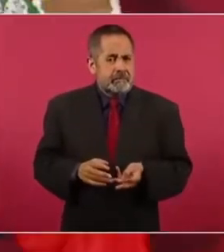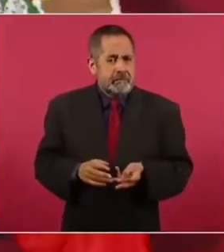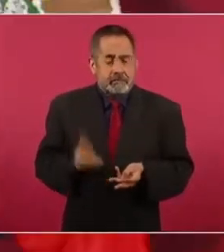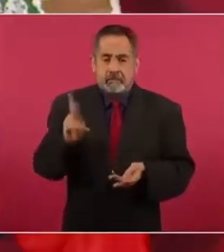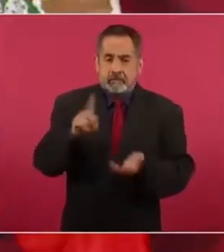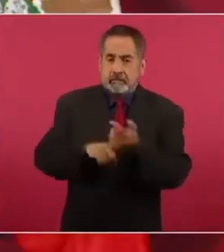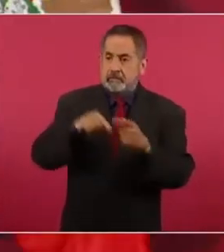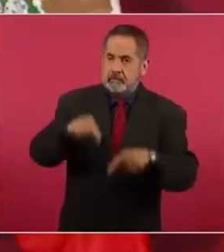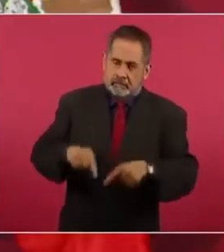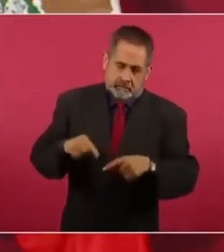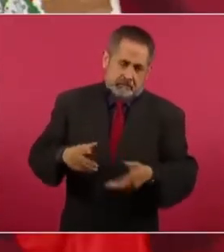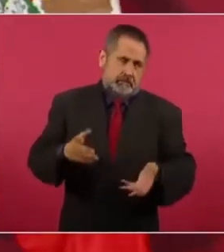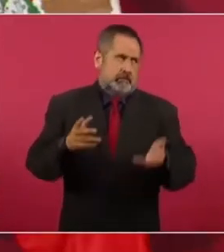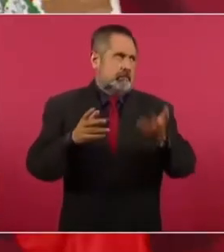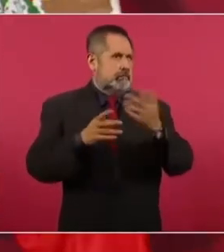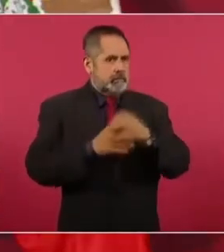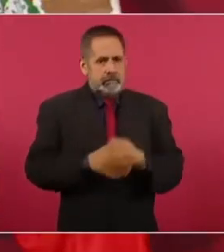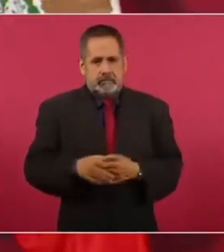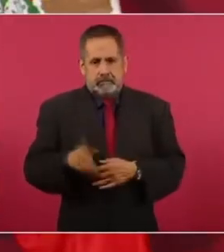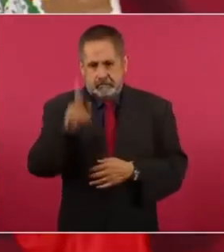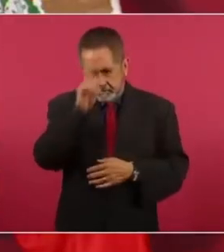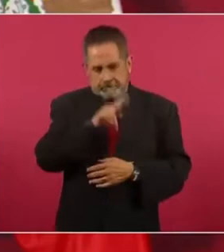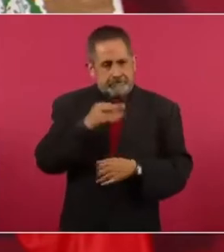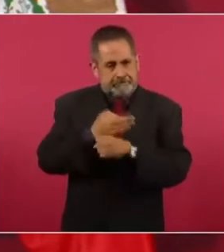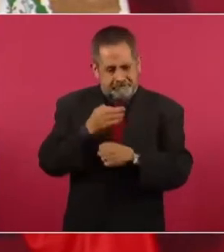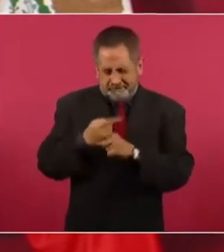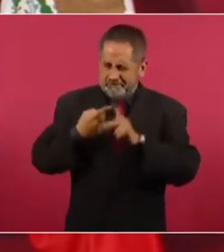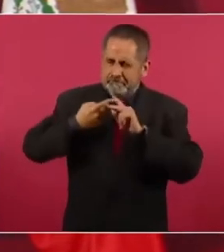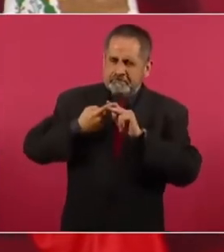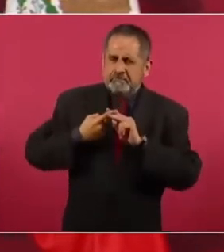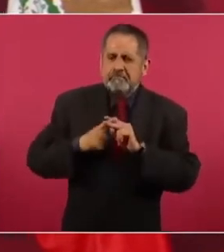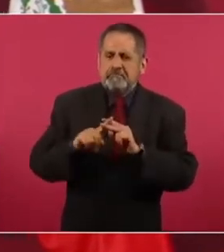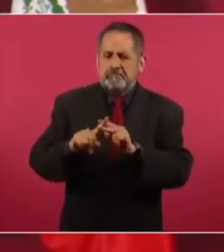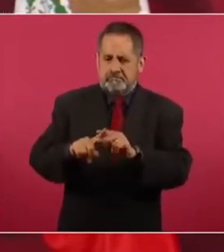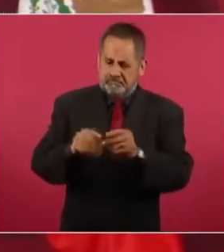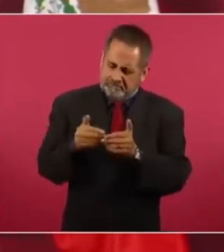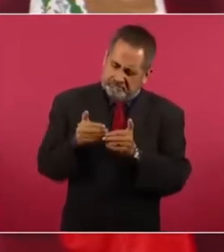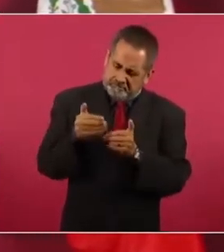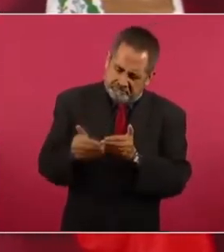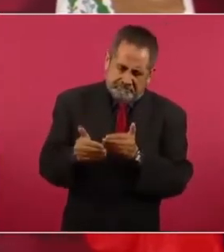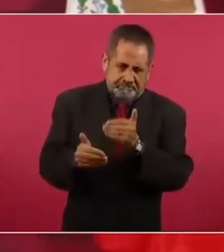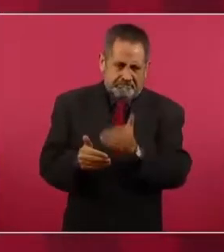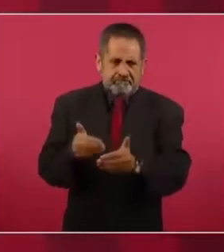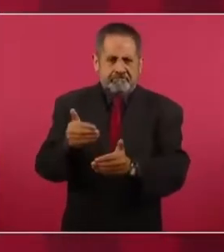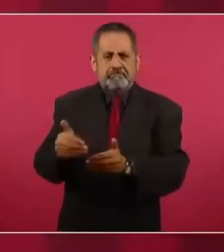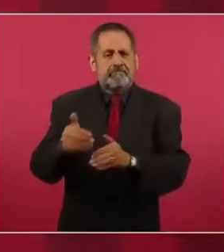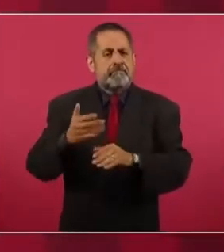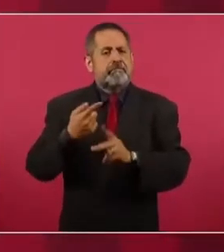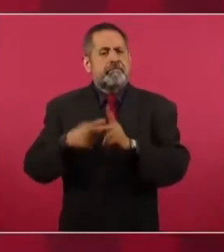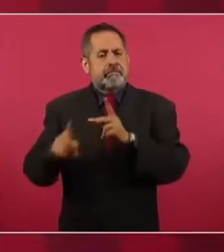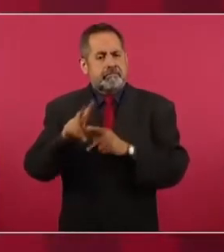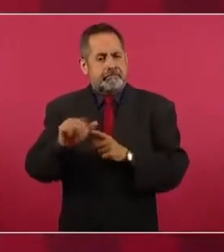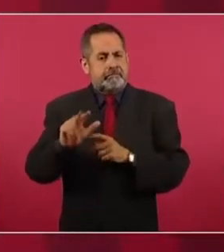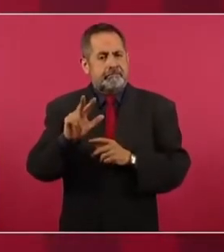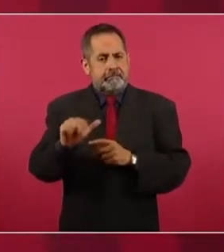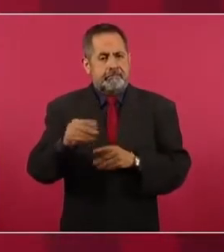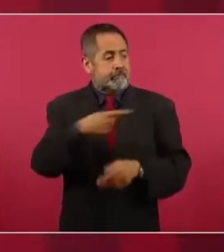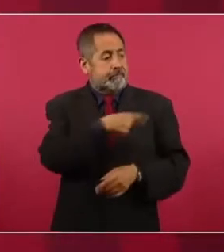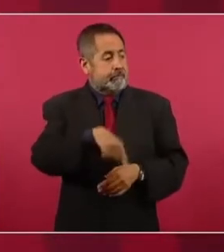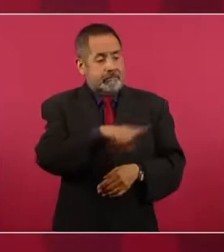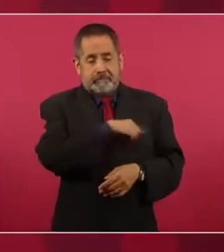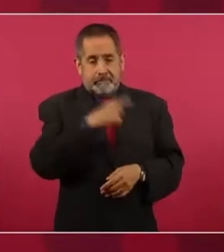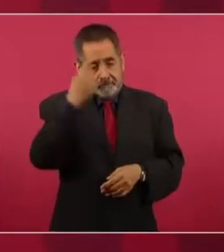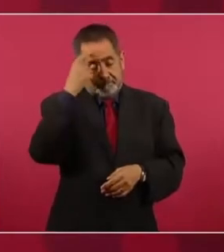Pero aquí pues estamos dando los primeros pasos, y existe ese